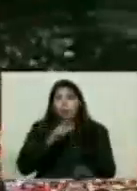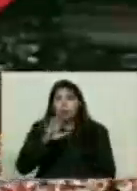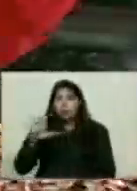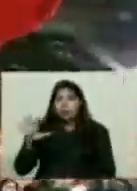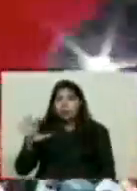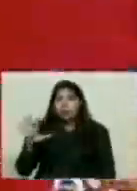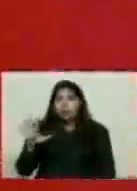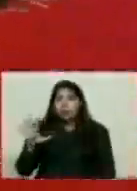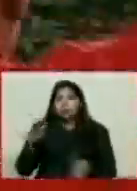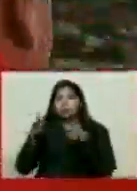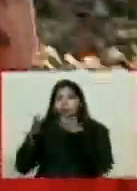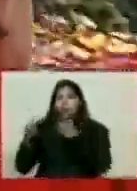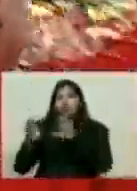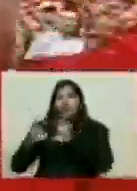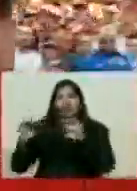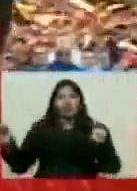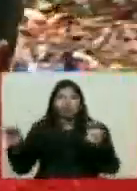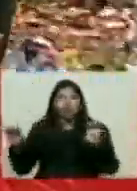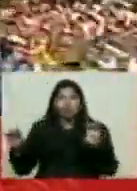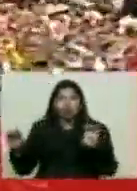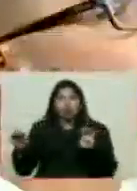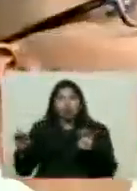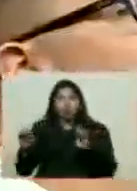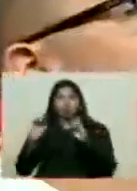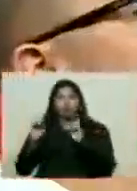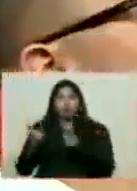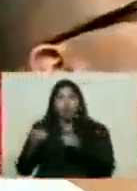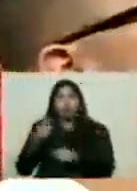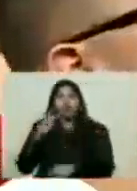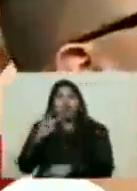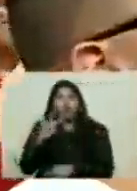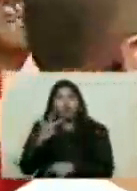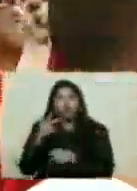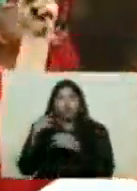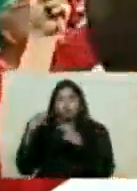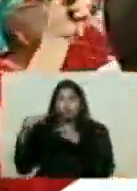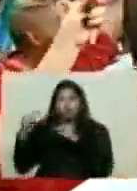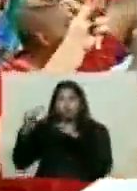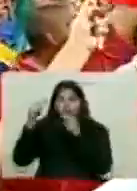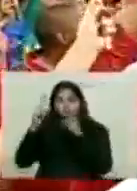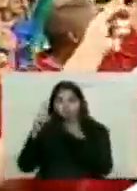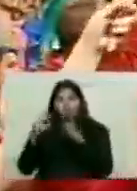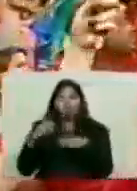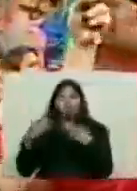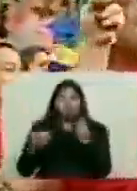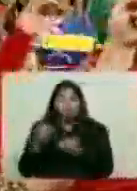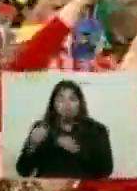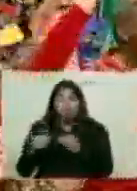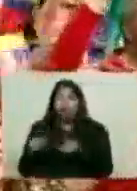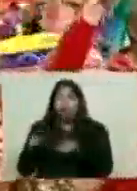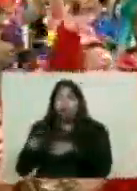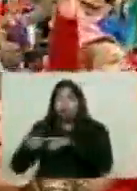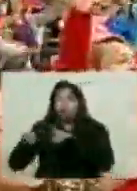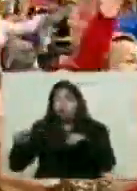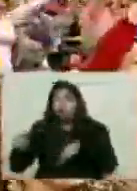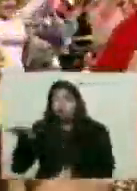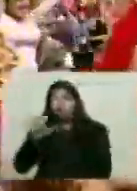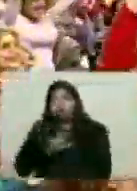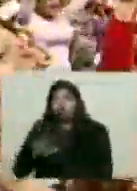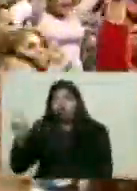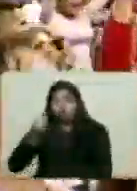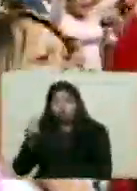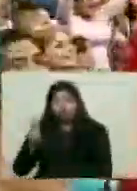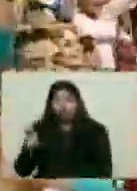Estado ha planteado que el mismo se ha discutido en tres niveles, territorial, nacional y el sectorial. Pues el día de hoy ha